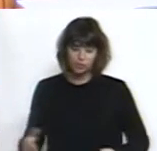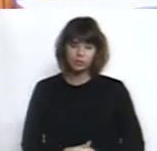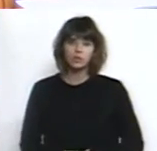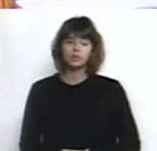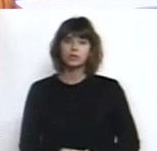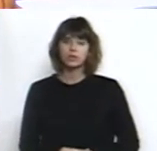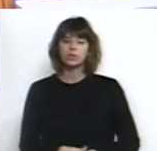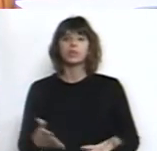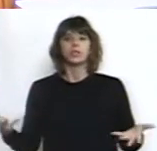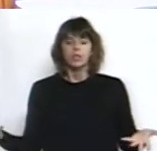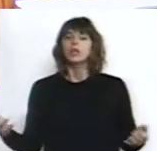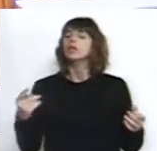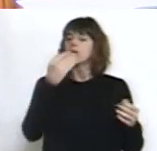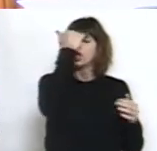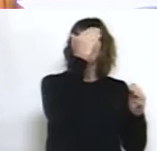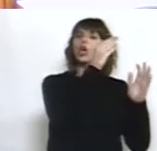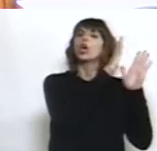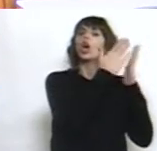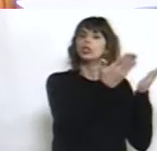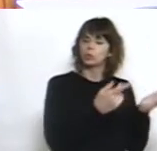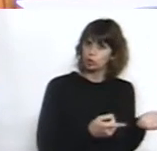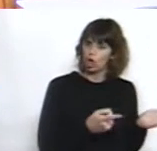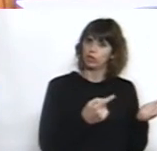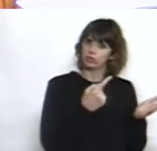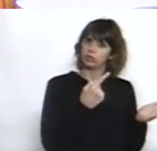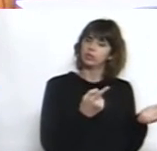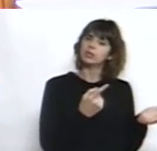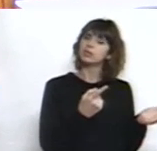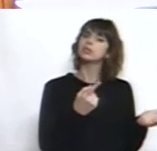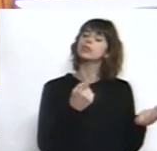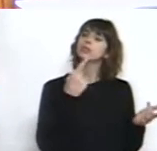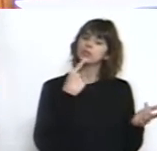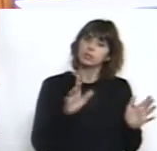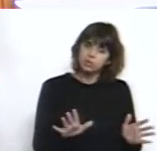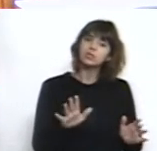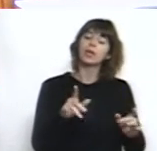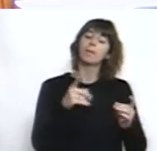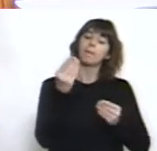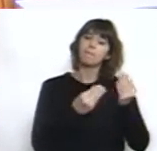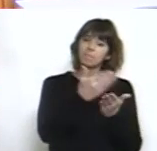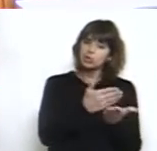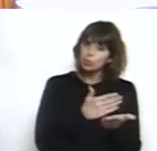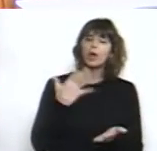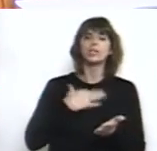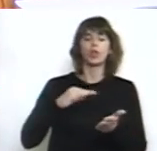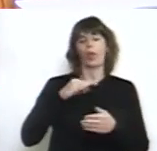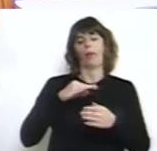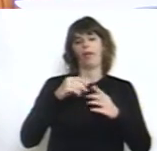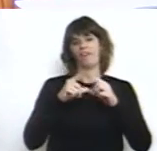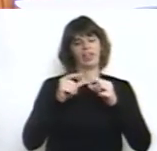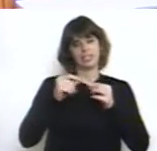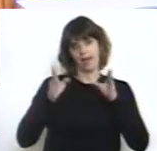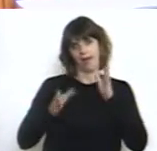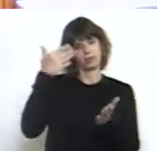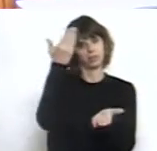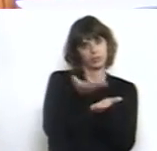las obligaciones constitucionales hicieron de que el presupuesto sea presentado en tiempo y forma y sea tratado en este